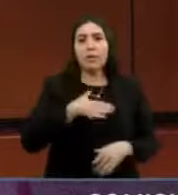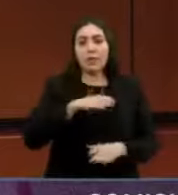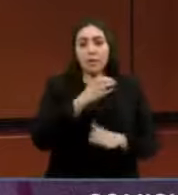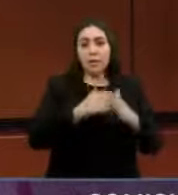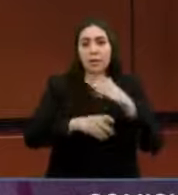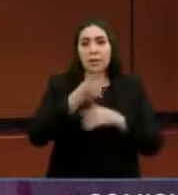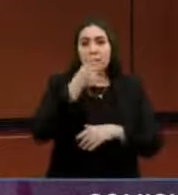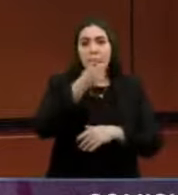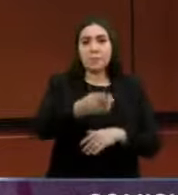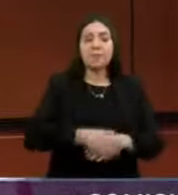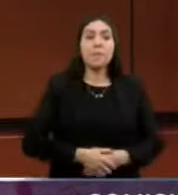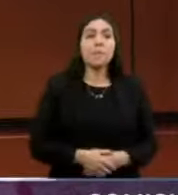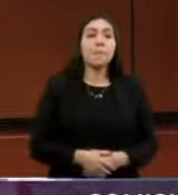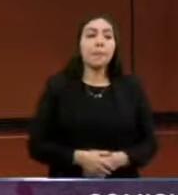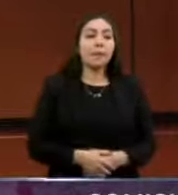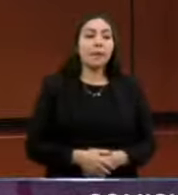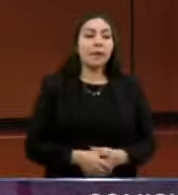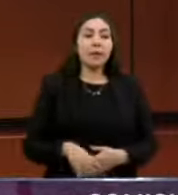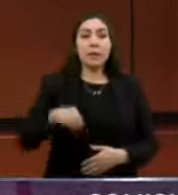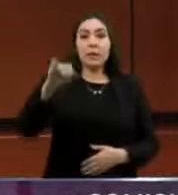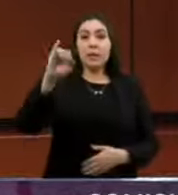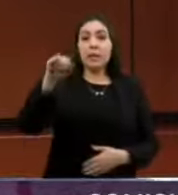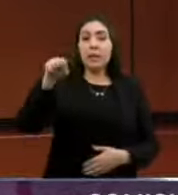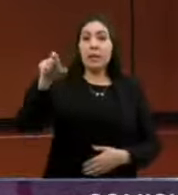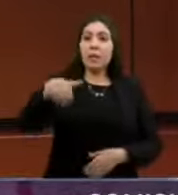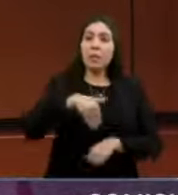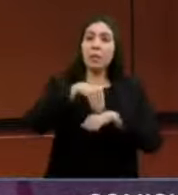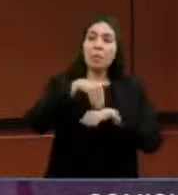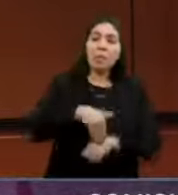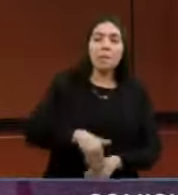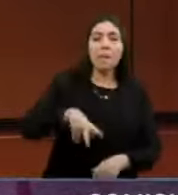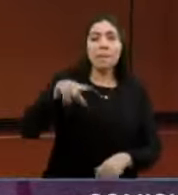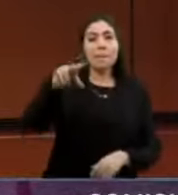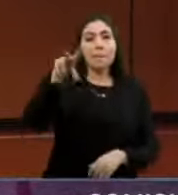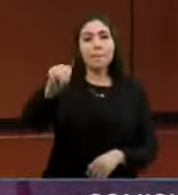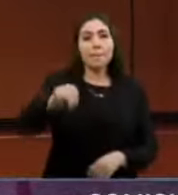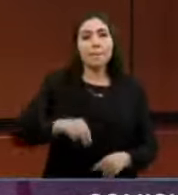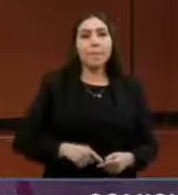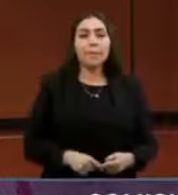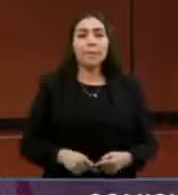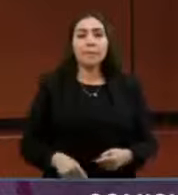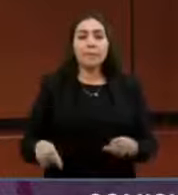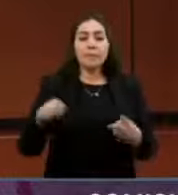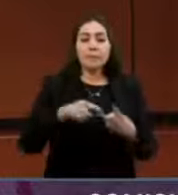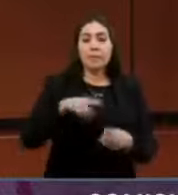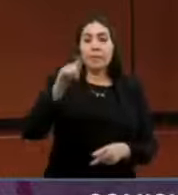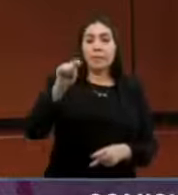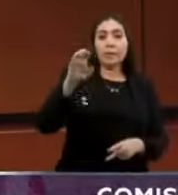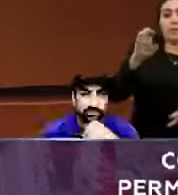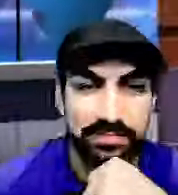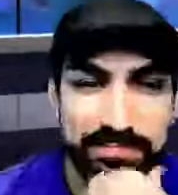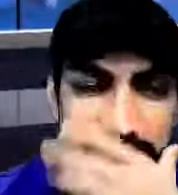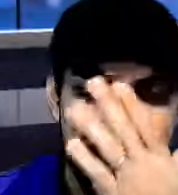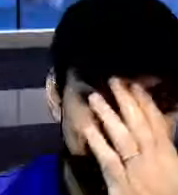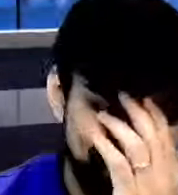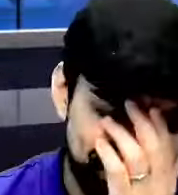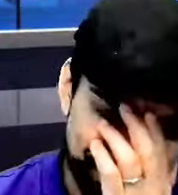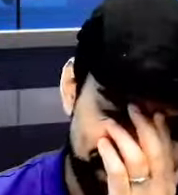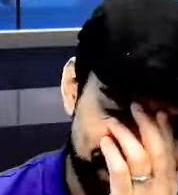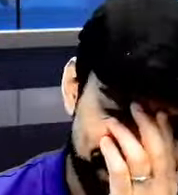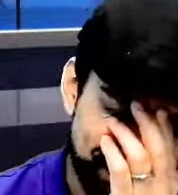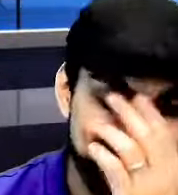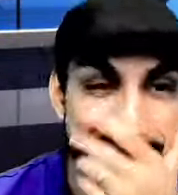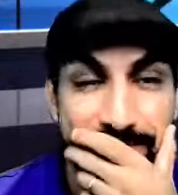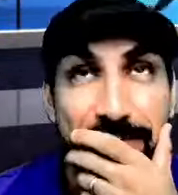INE, no te dobles. Tribunal Electoral, no te dobles.